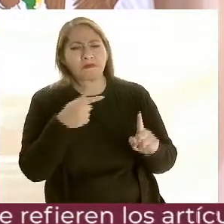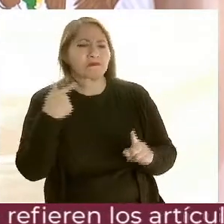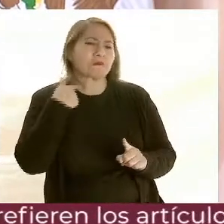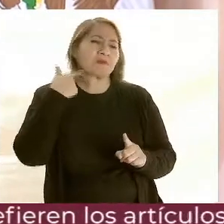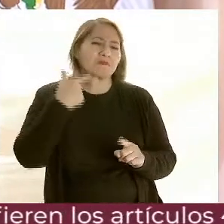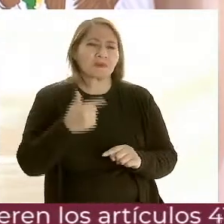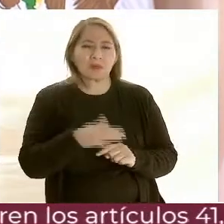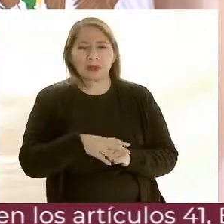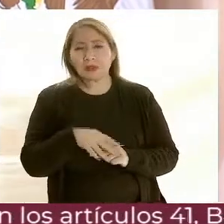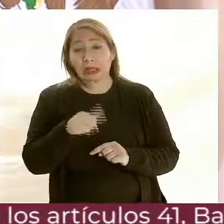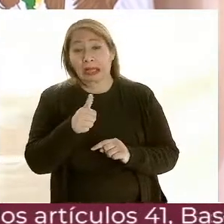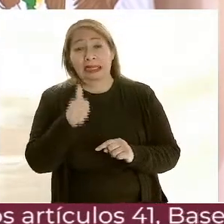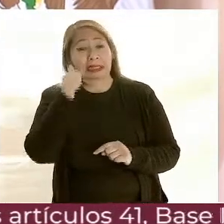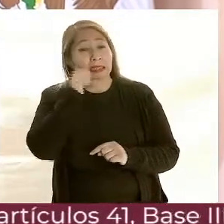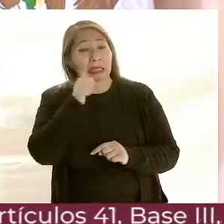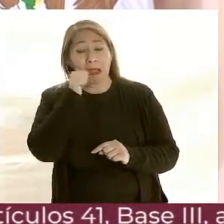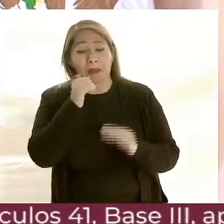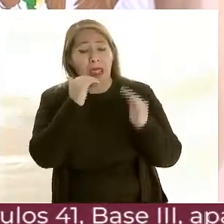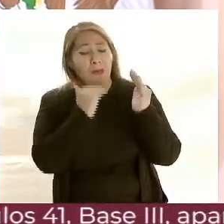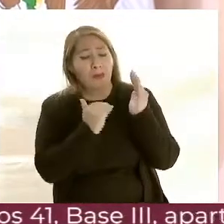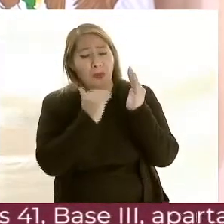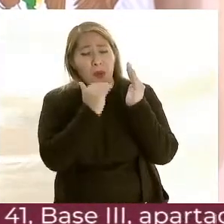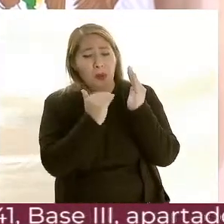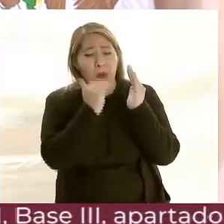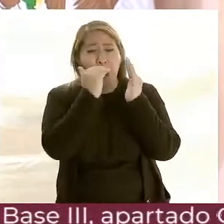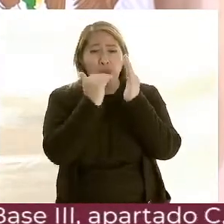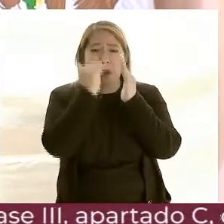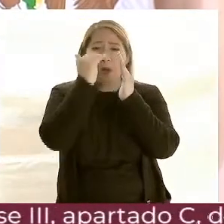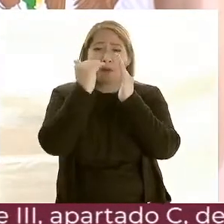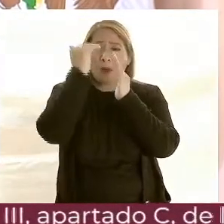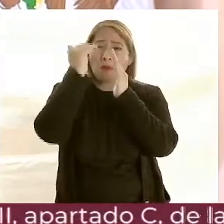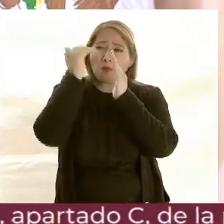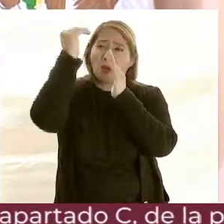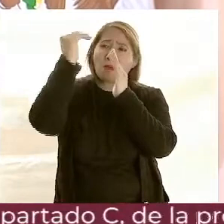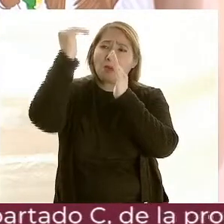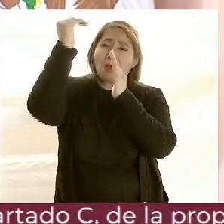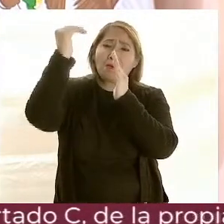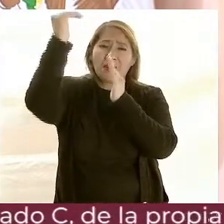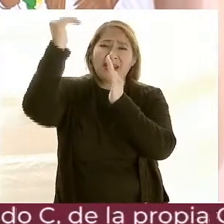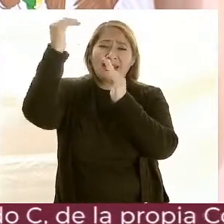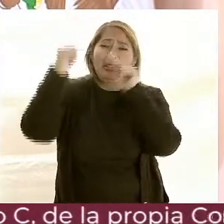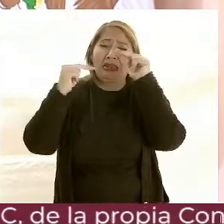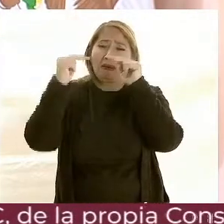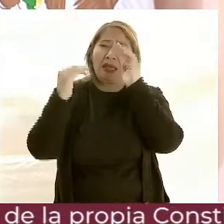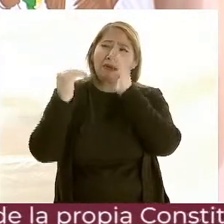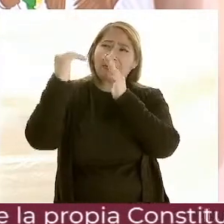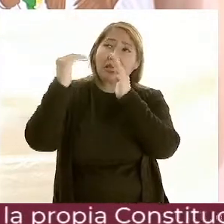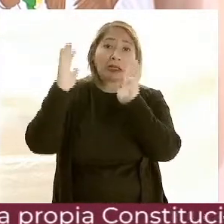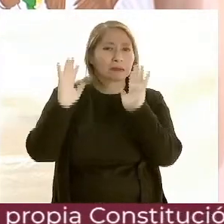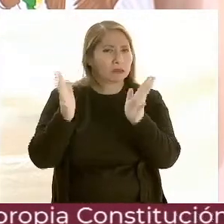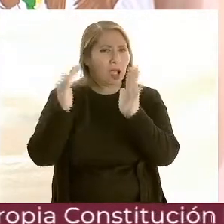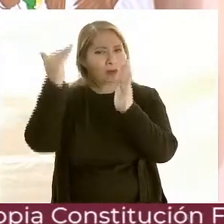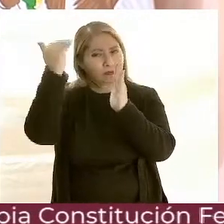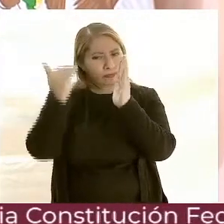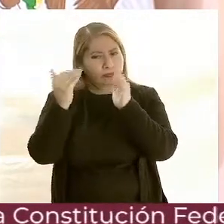iba al alza desde que asumimos la presidencia.